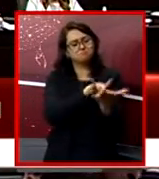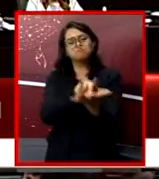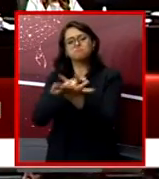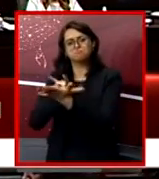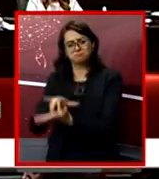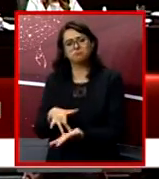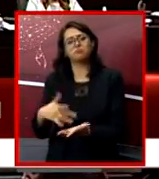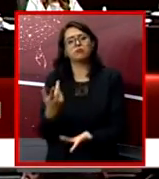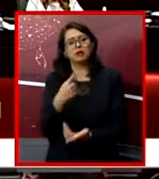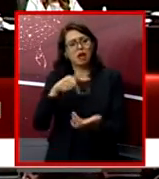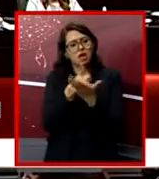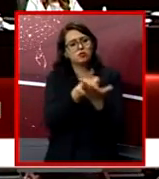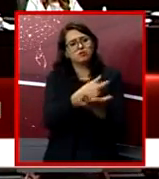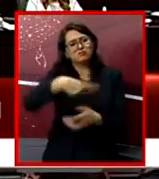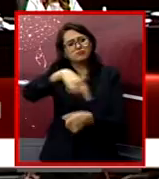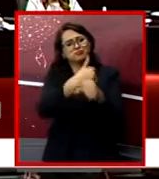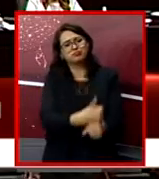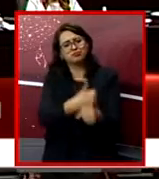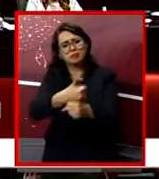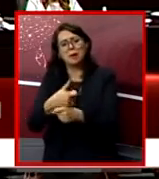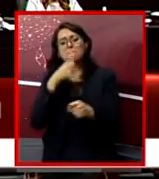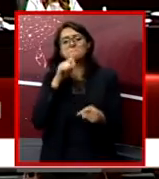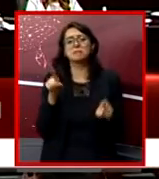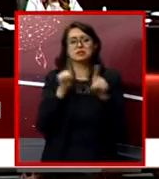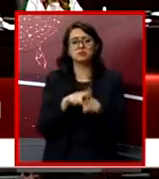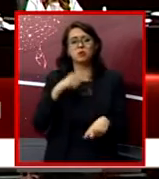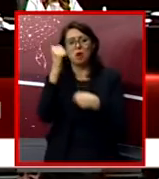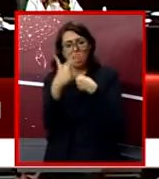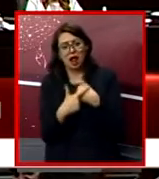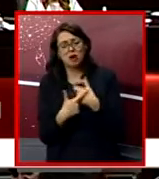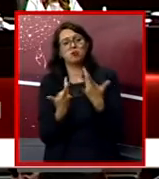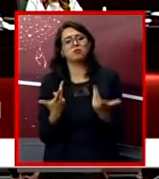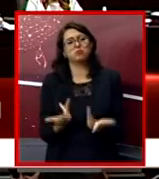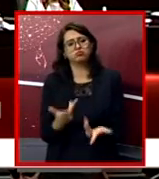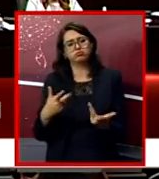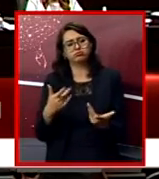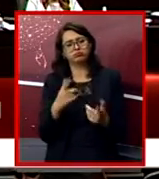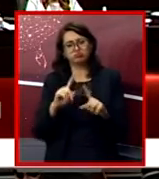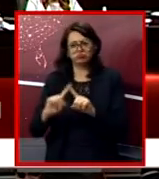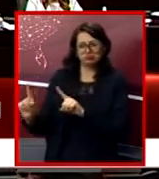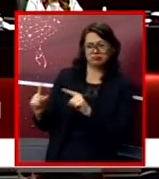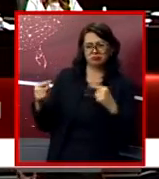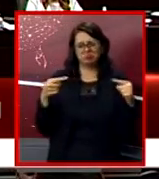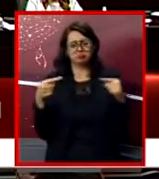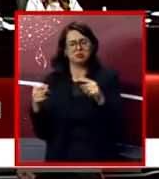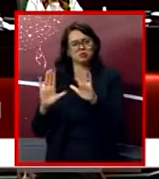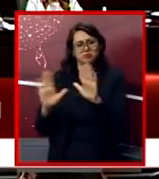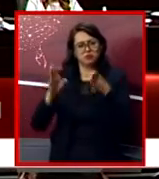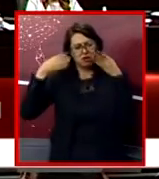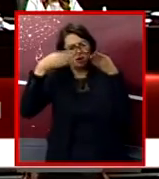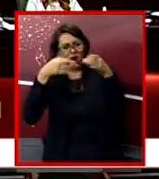quienes están en desgracia. Pidió hacer un alto a las diferencias para trabajar a favor de quienes más lo necesitan.